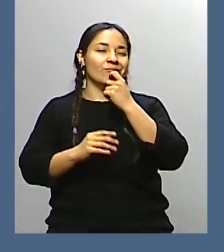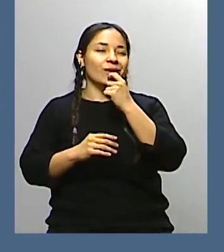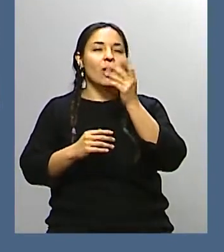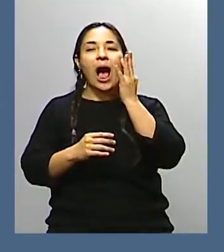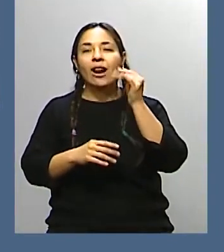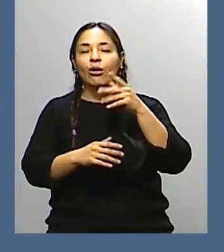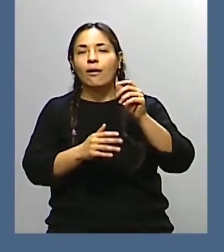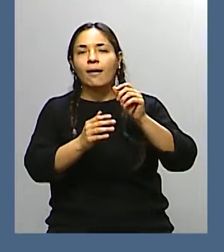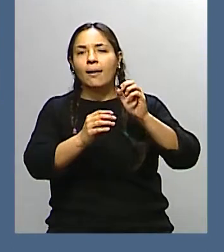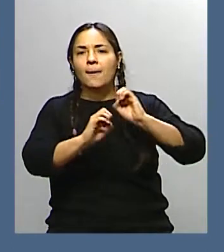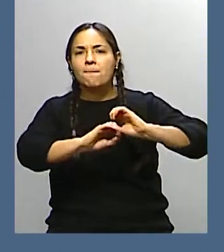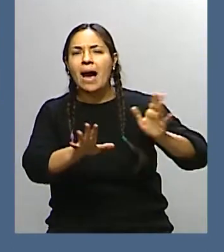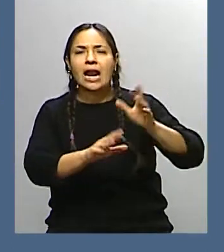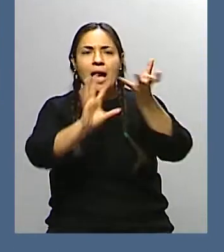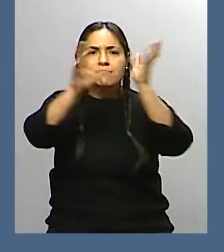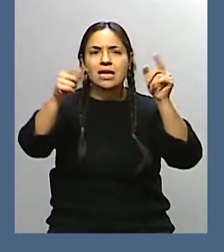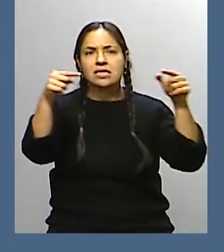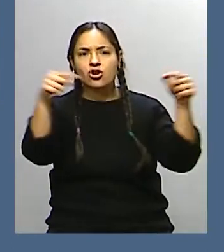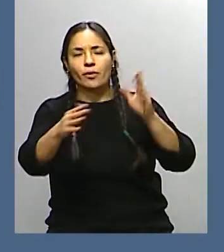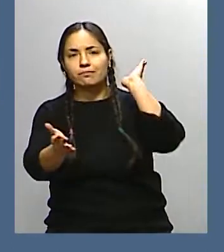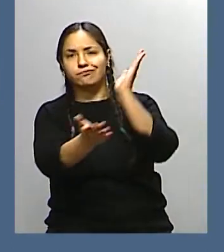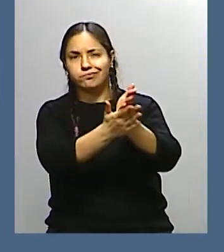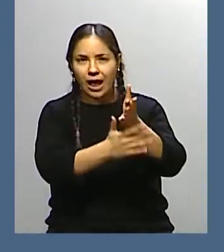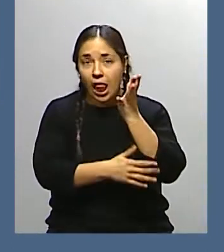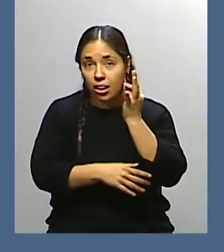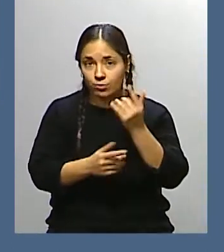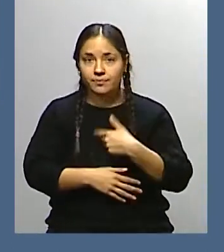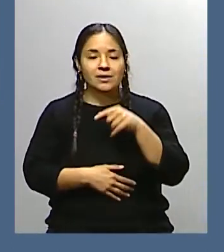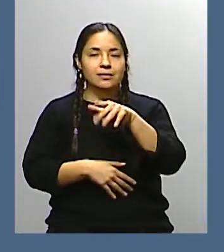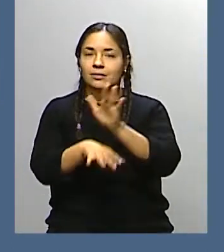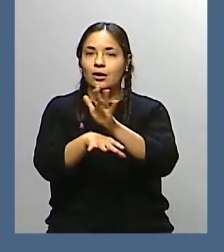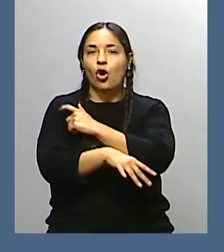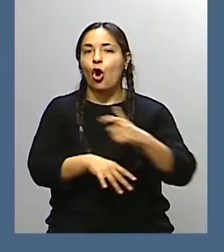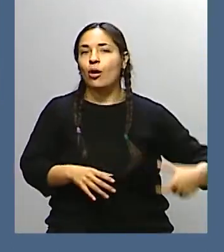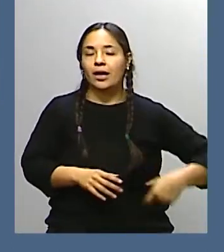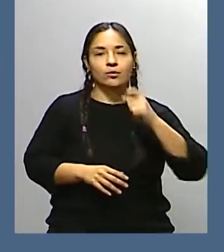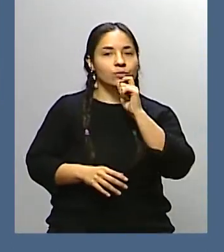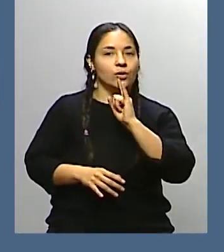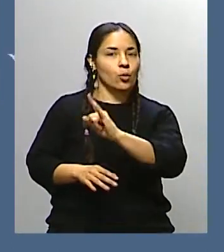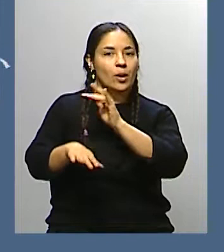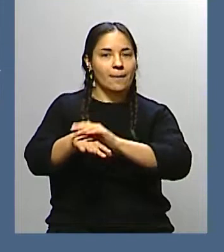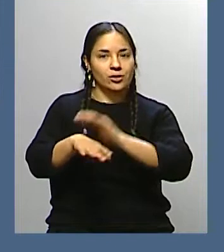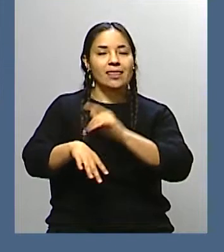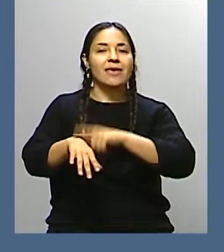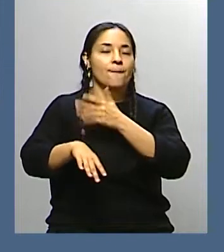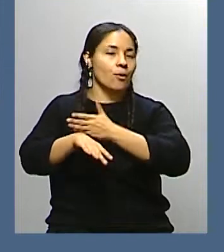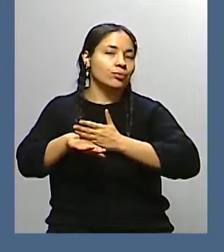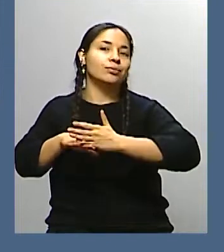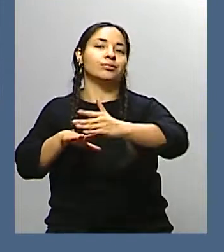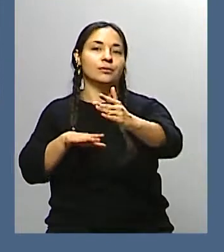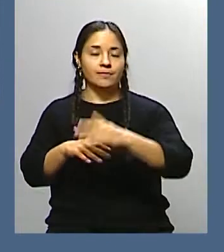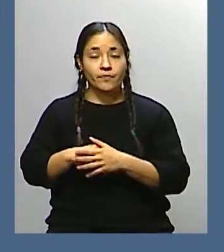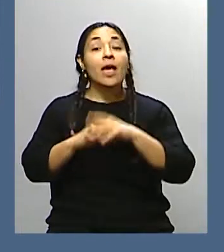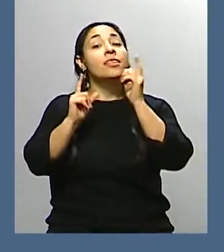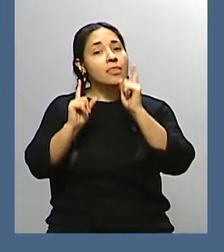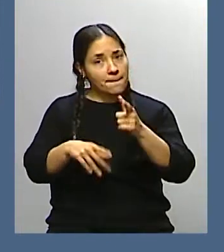hacen distintas acciones contra el medio ambiente. Primero tiene que ver obviamente con una política gubernamental a largo plazo, pero además, y un compromiso,